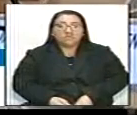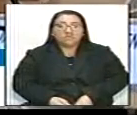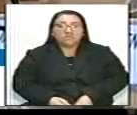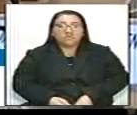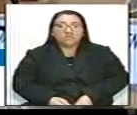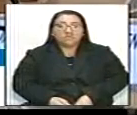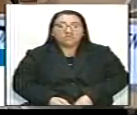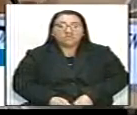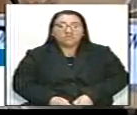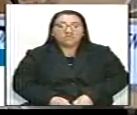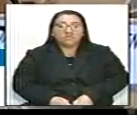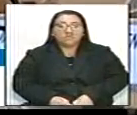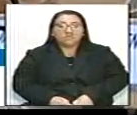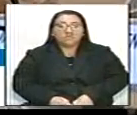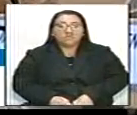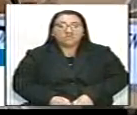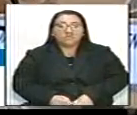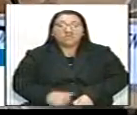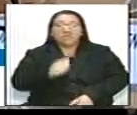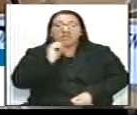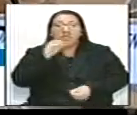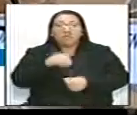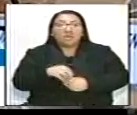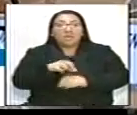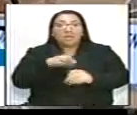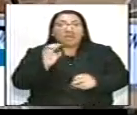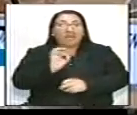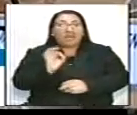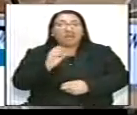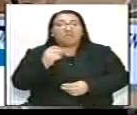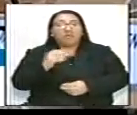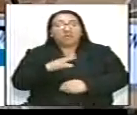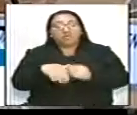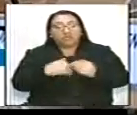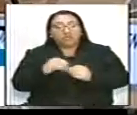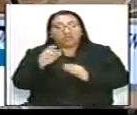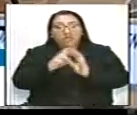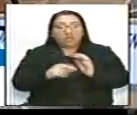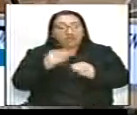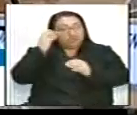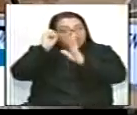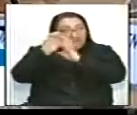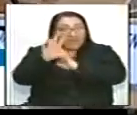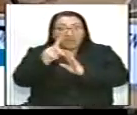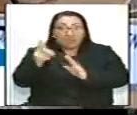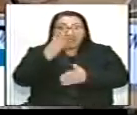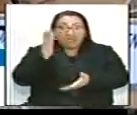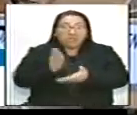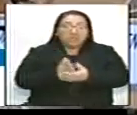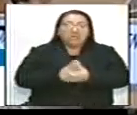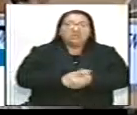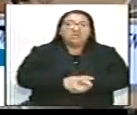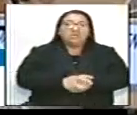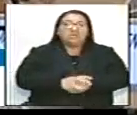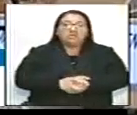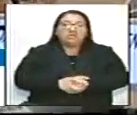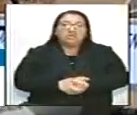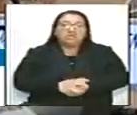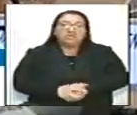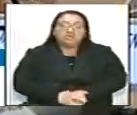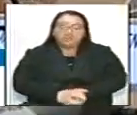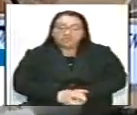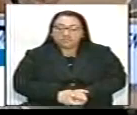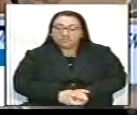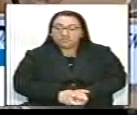deberían ser, digamos, considerados con la finalidad de que todas las regiones mineralizadas, todas las provincias que están